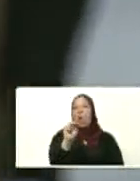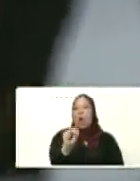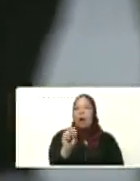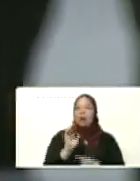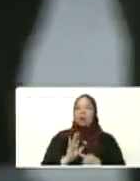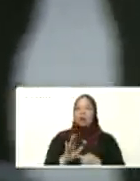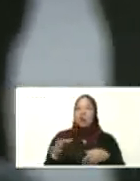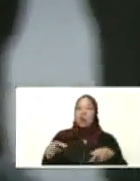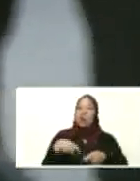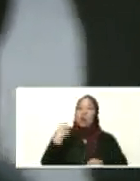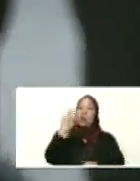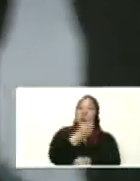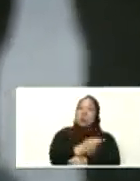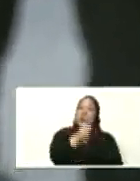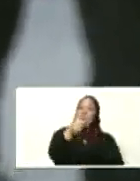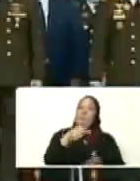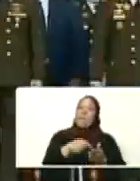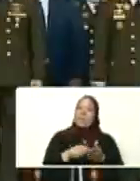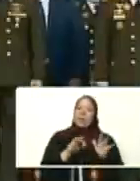de la promoción de